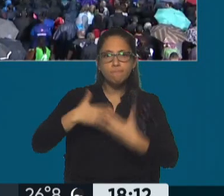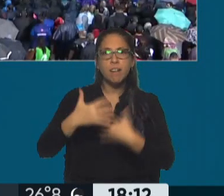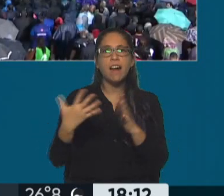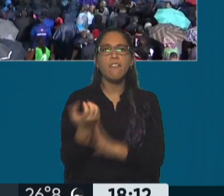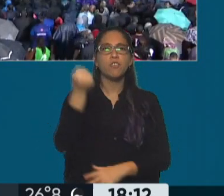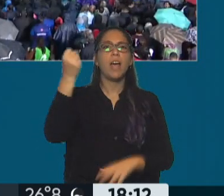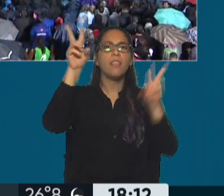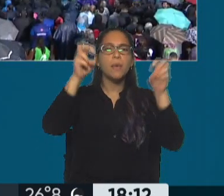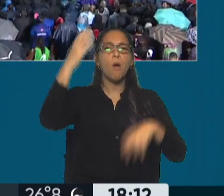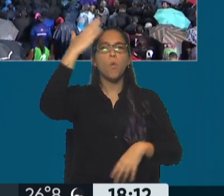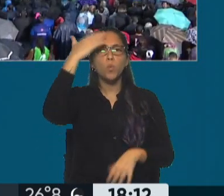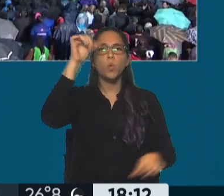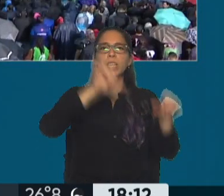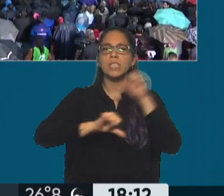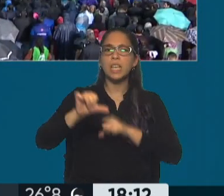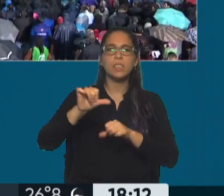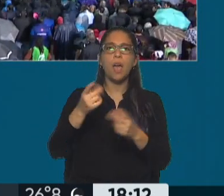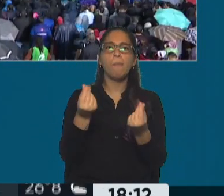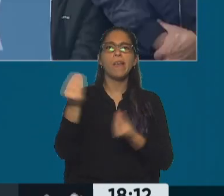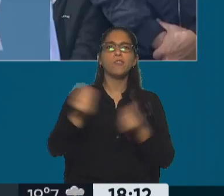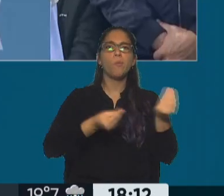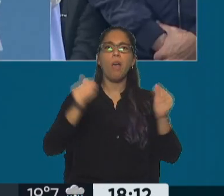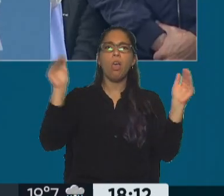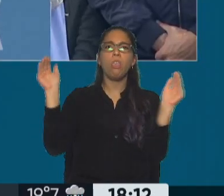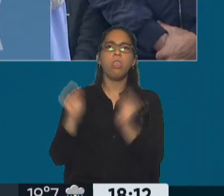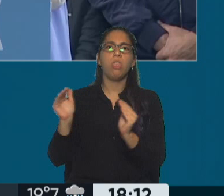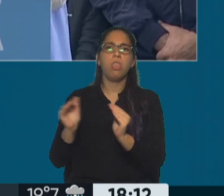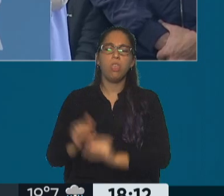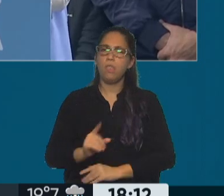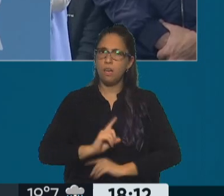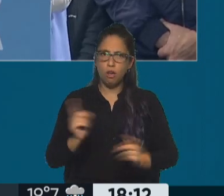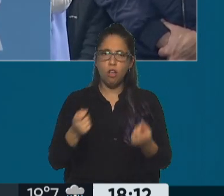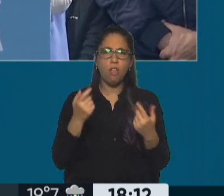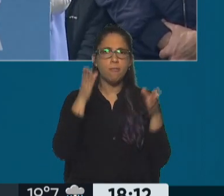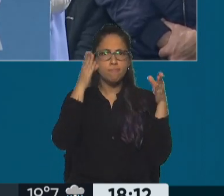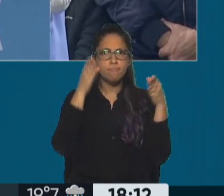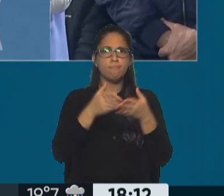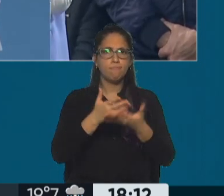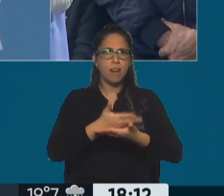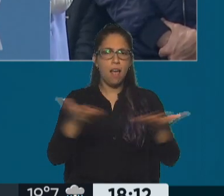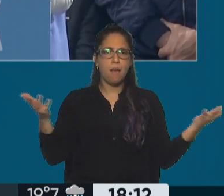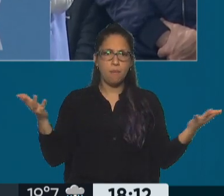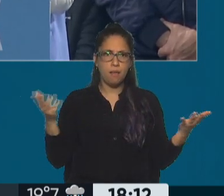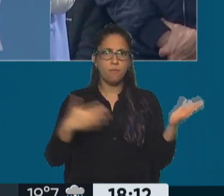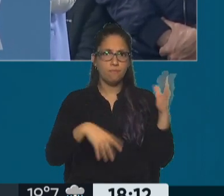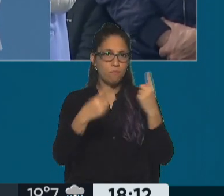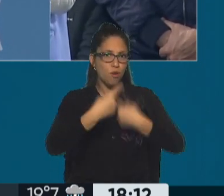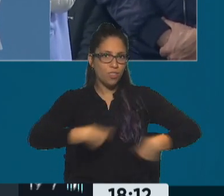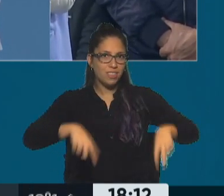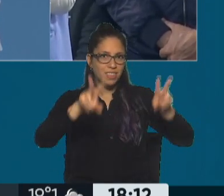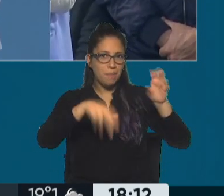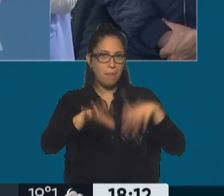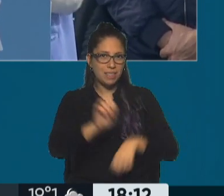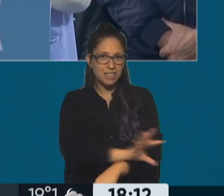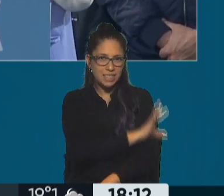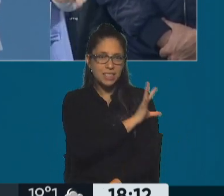reforzar ciencia y no achicar presupuestos y otras historias. Bueno, las cosas más emocionantes que pasaron